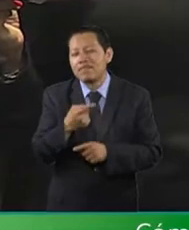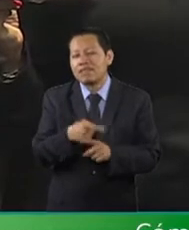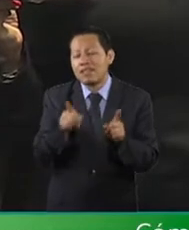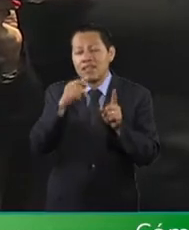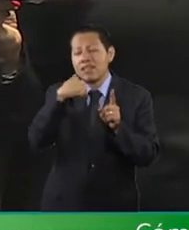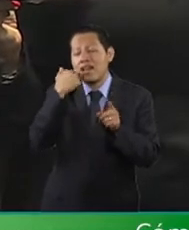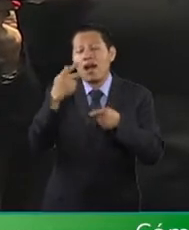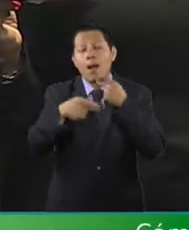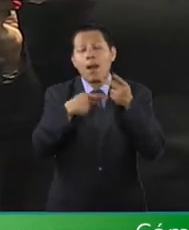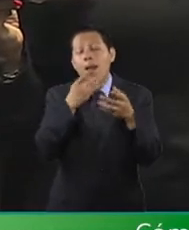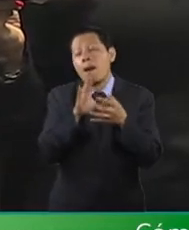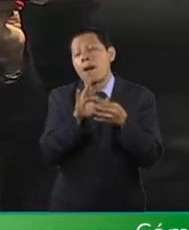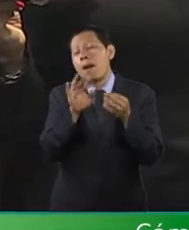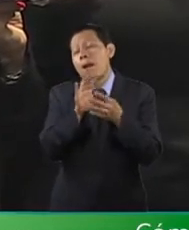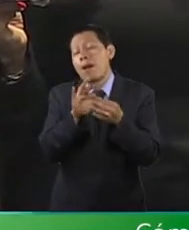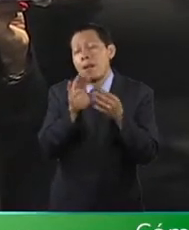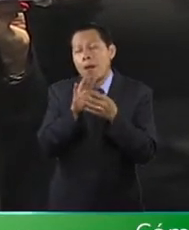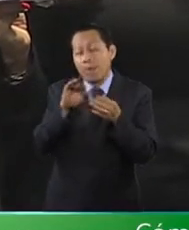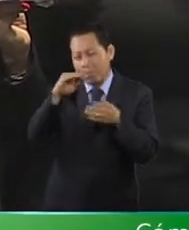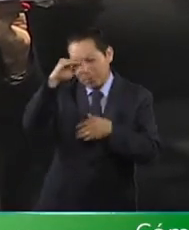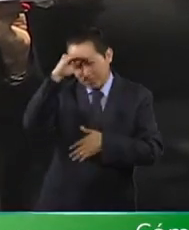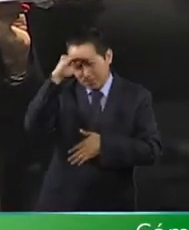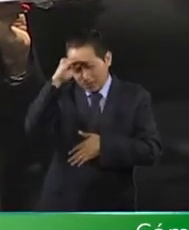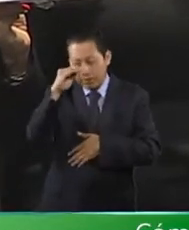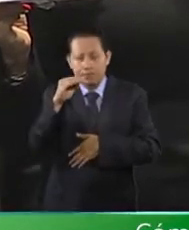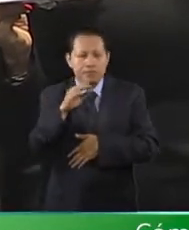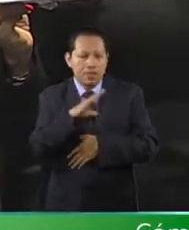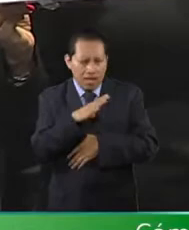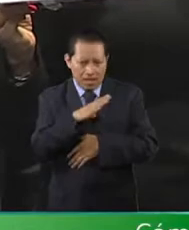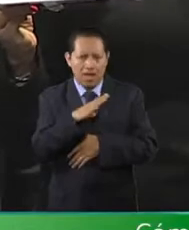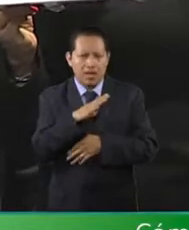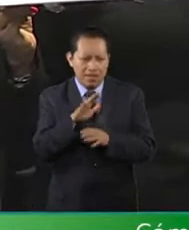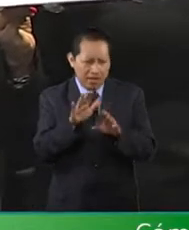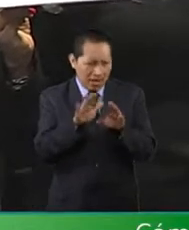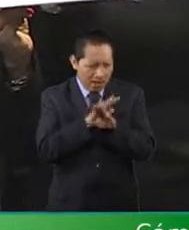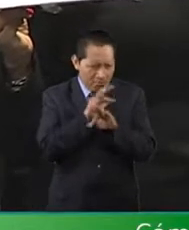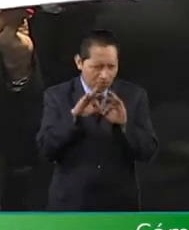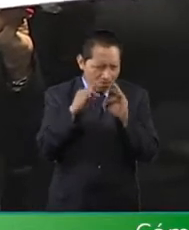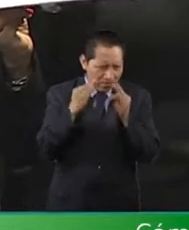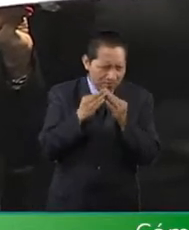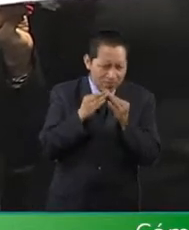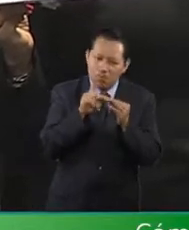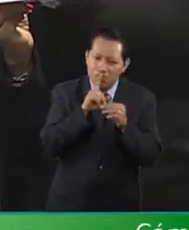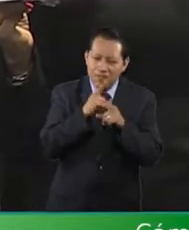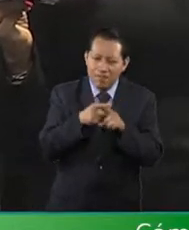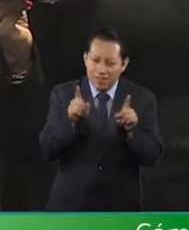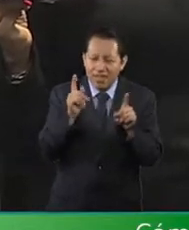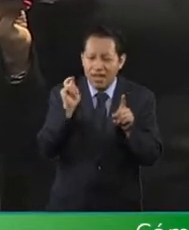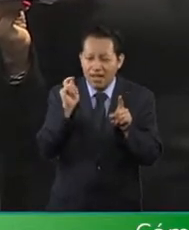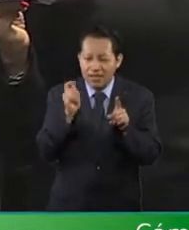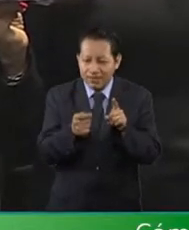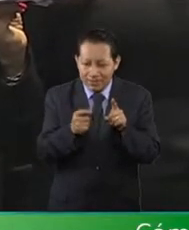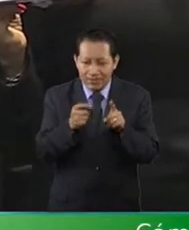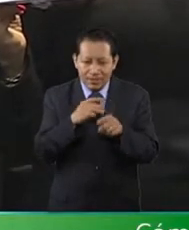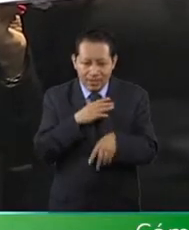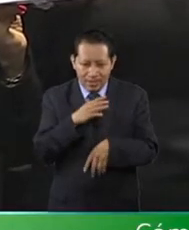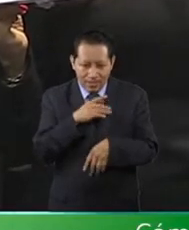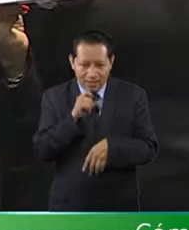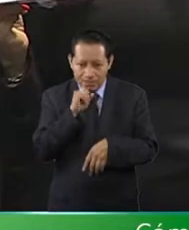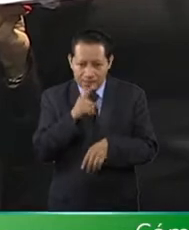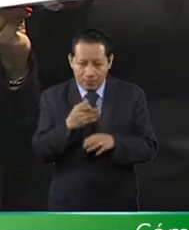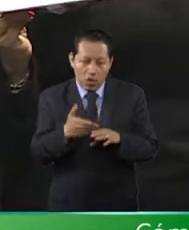retórica que haga pensar que hay un cambio de régimen cuando lo que hay es la profundización de lo que se